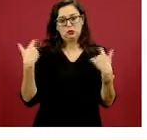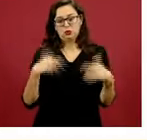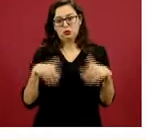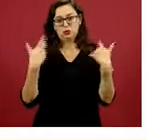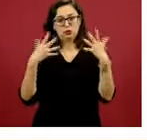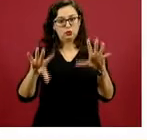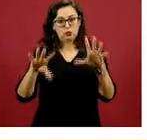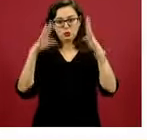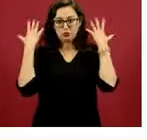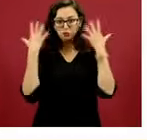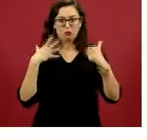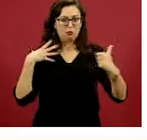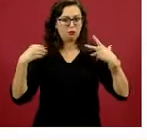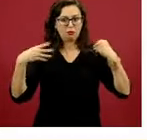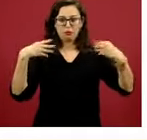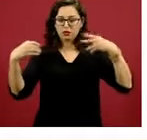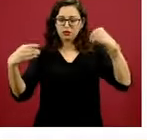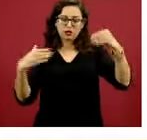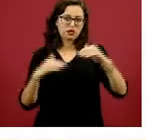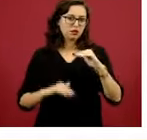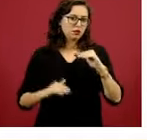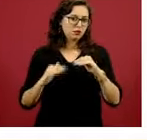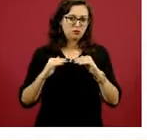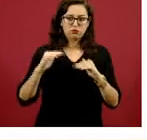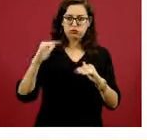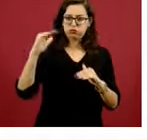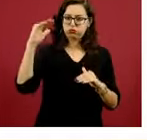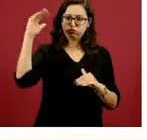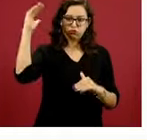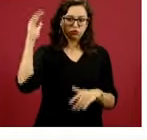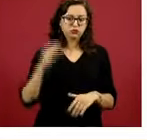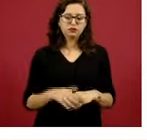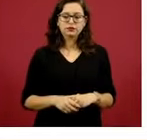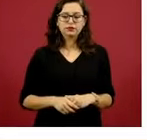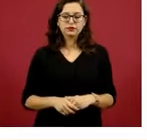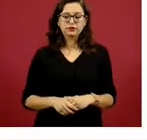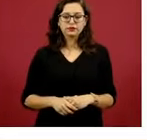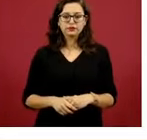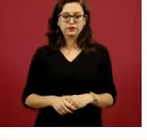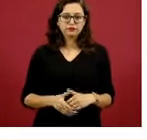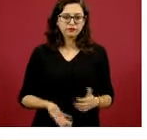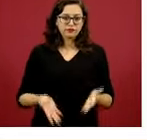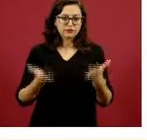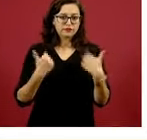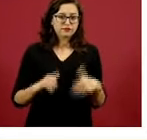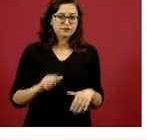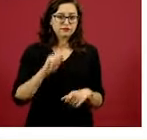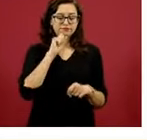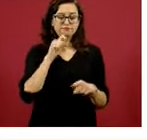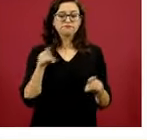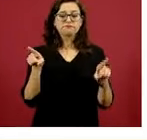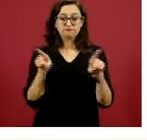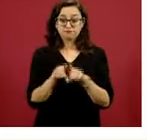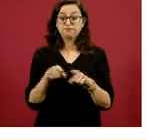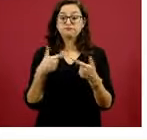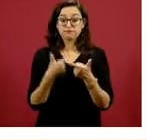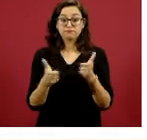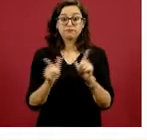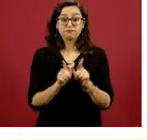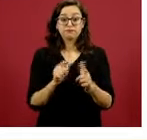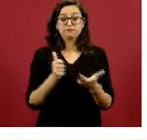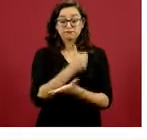visto muy importante, con una gran intensidad en el estado de Chihuahua. La siguiente, también dentro de este grupo de estados